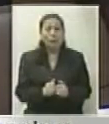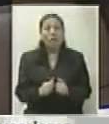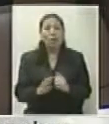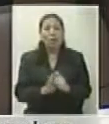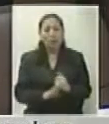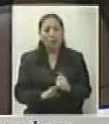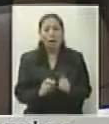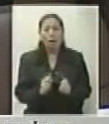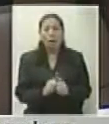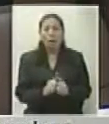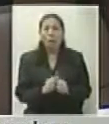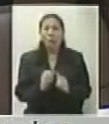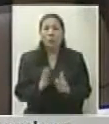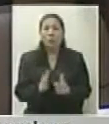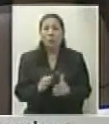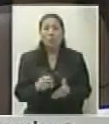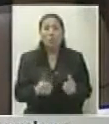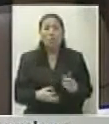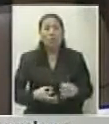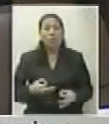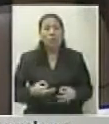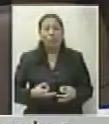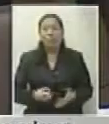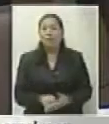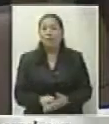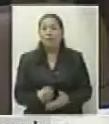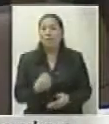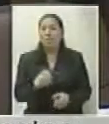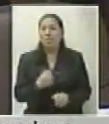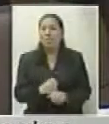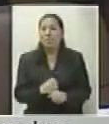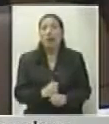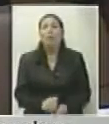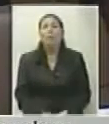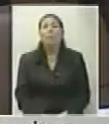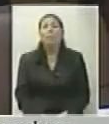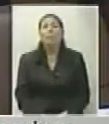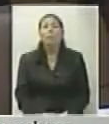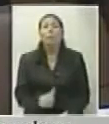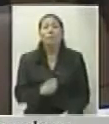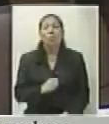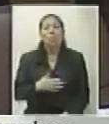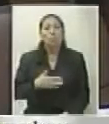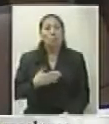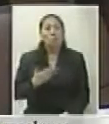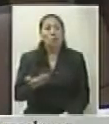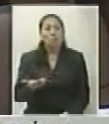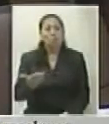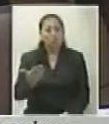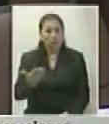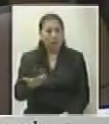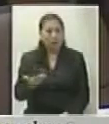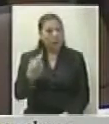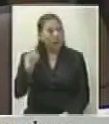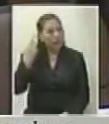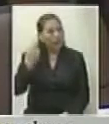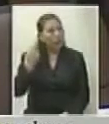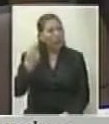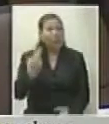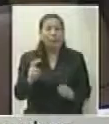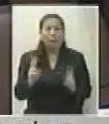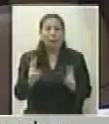garantía y con una sentencia del Poder Judicial nuevamente trabajando. Por eso yo pediría, señor presidente, una reflexión del